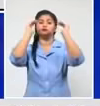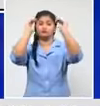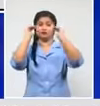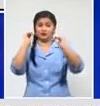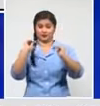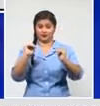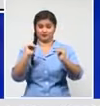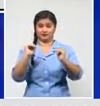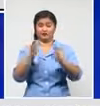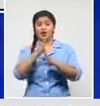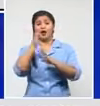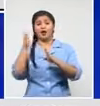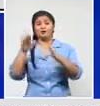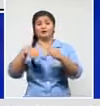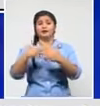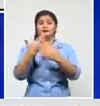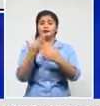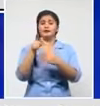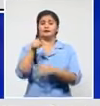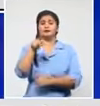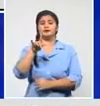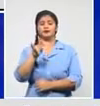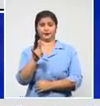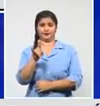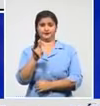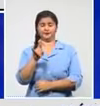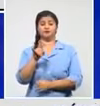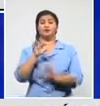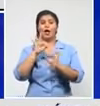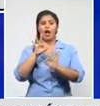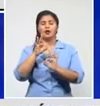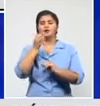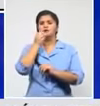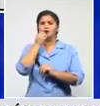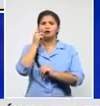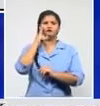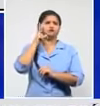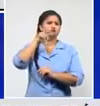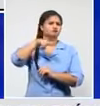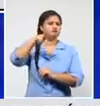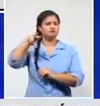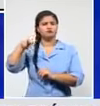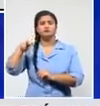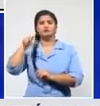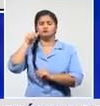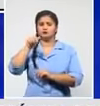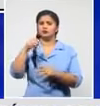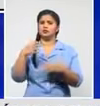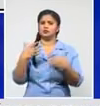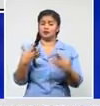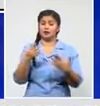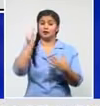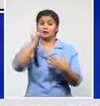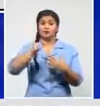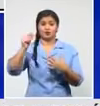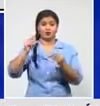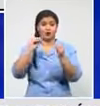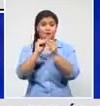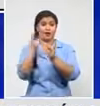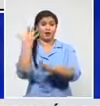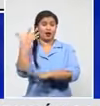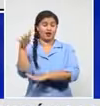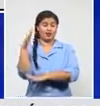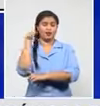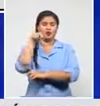19. Y ahí ustedes pueden ver que los casos importados son los que están pintados